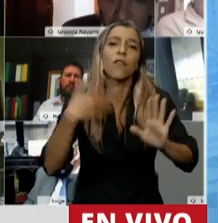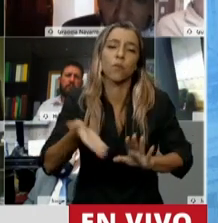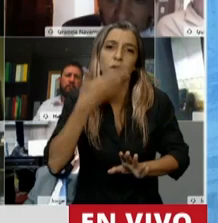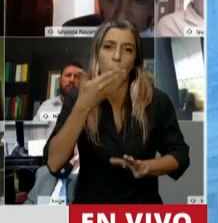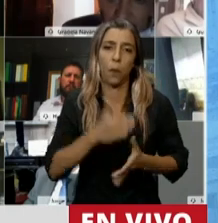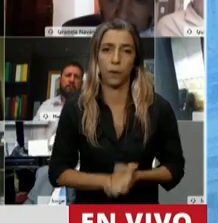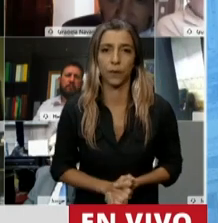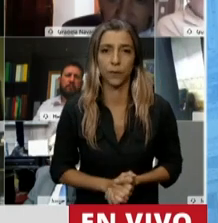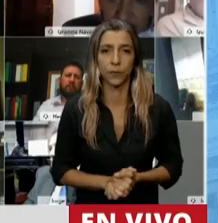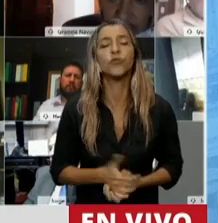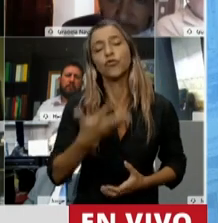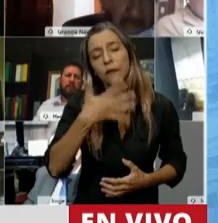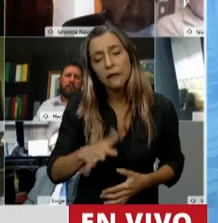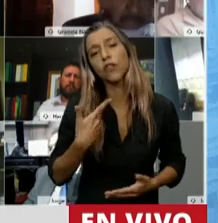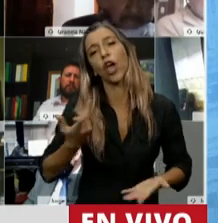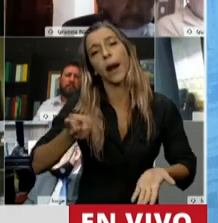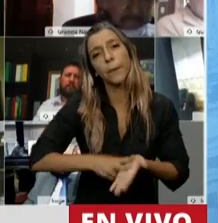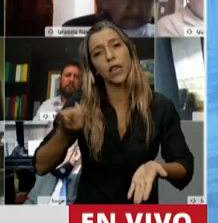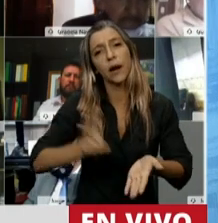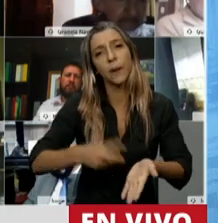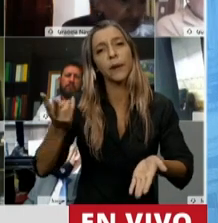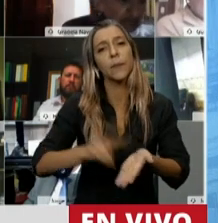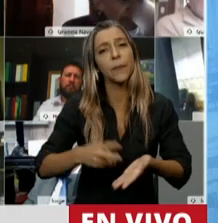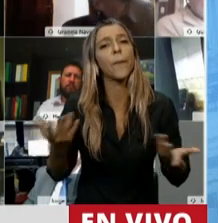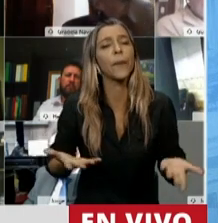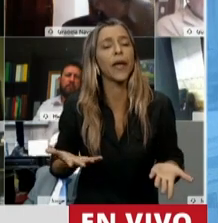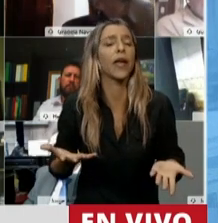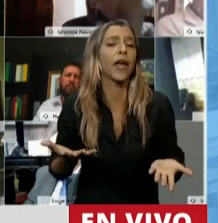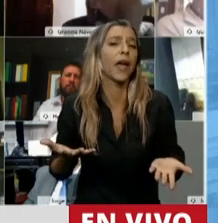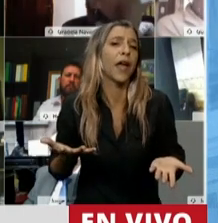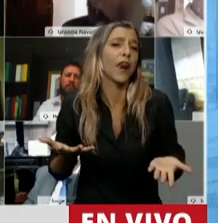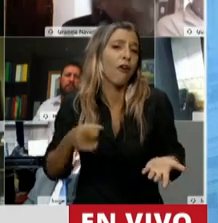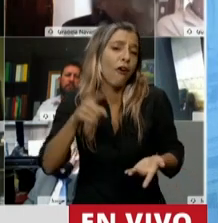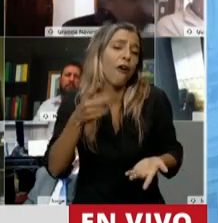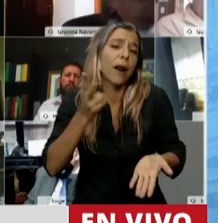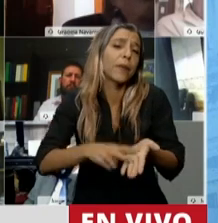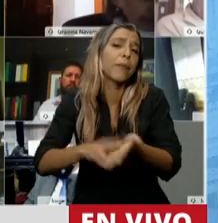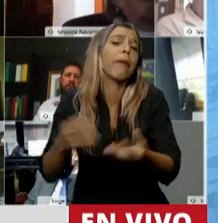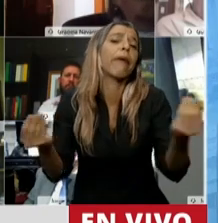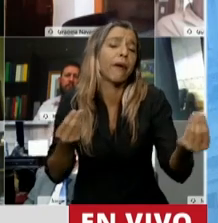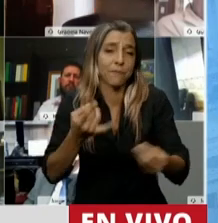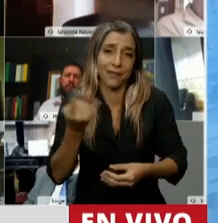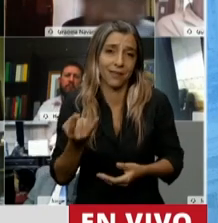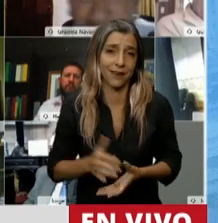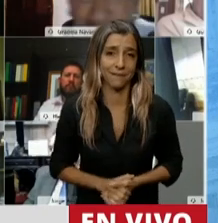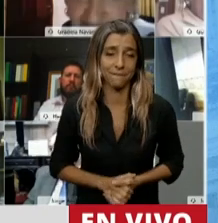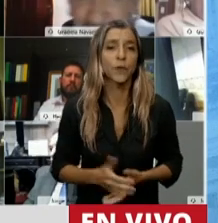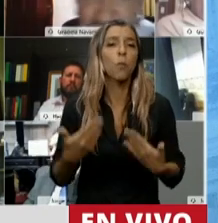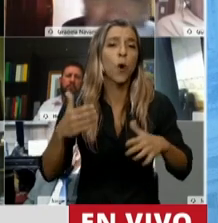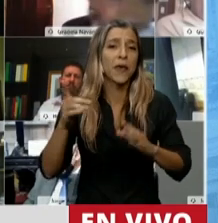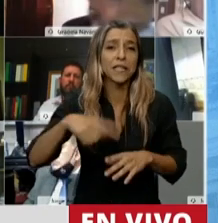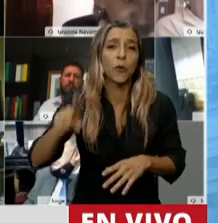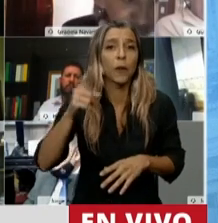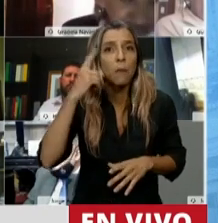que repitamos y repitamos y repitamos las mentiras, puede ser que algo quede, pero eso no las transforma